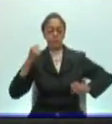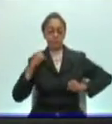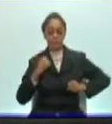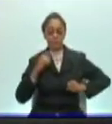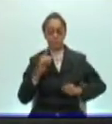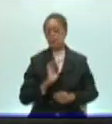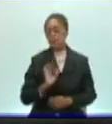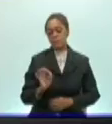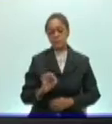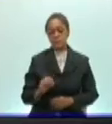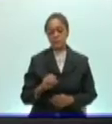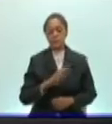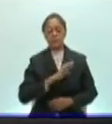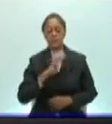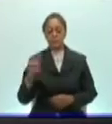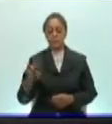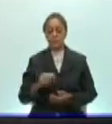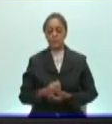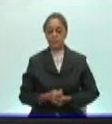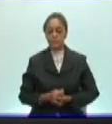ni tampoco la revolución.